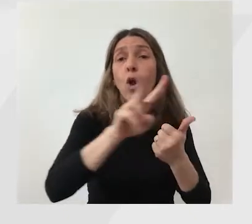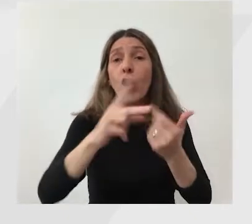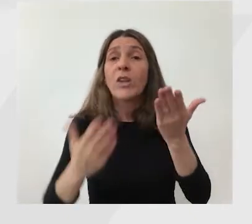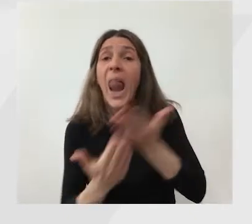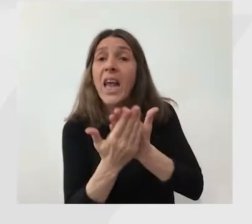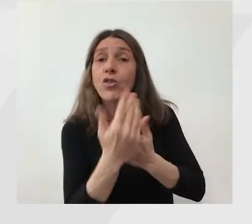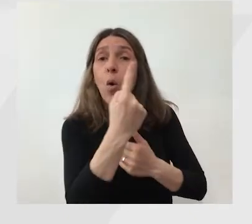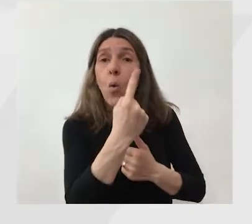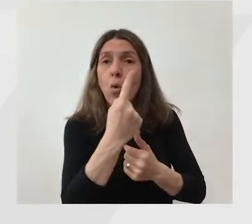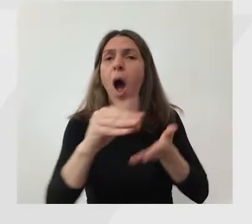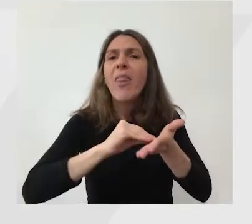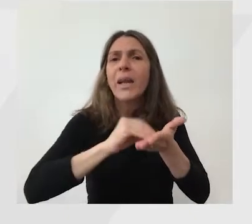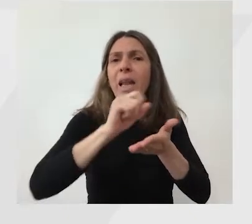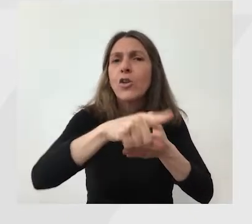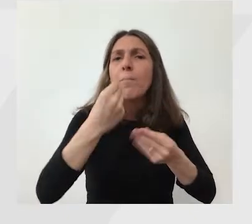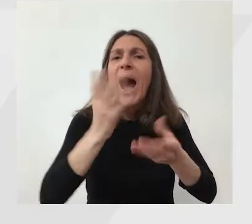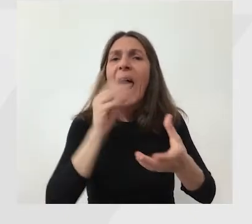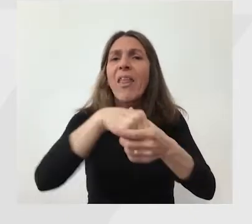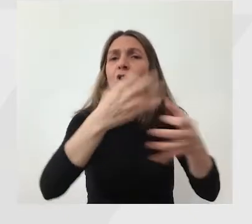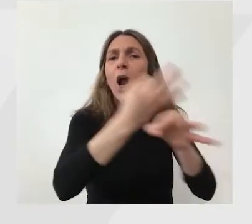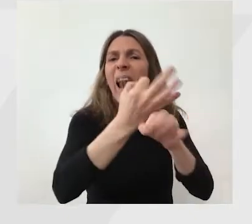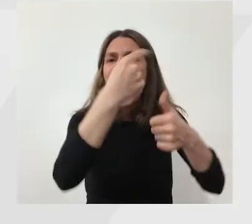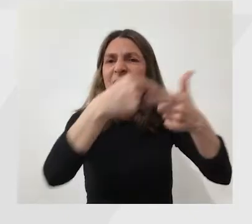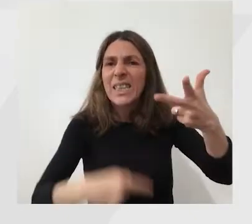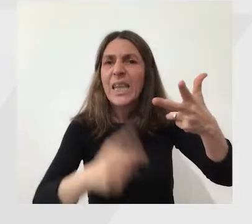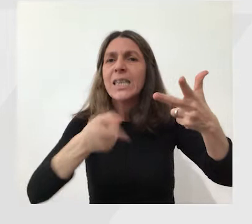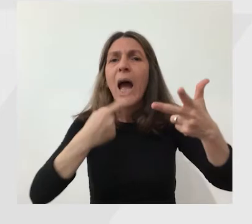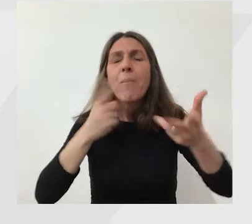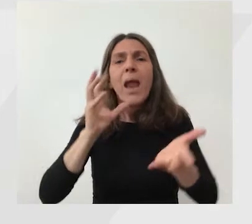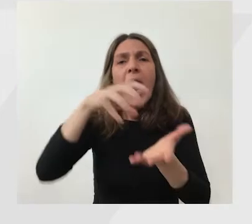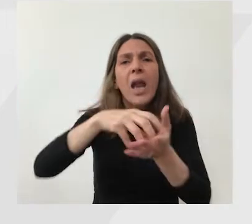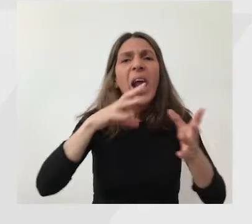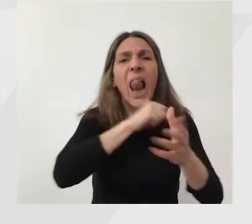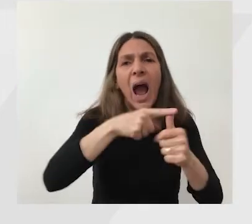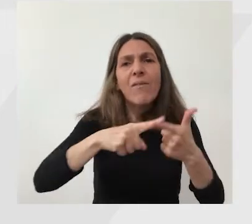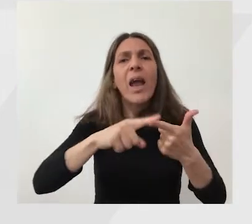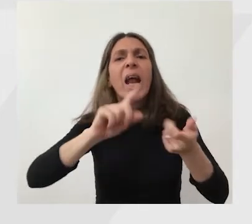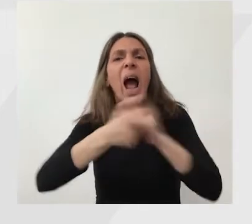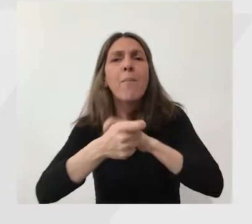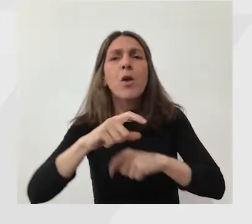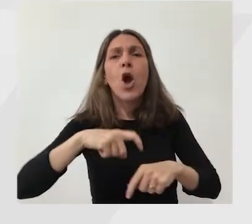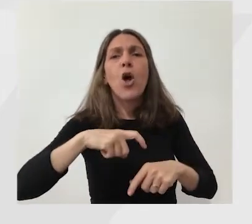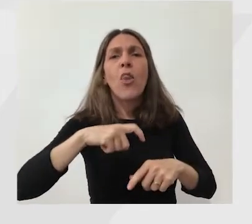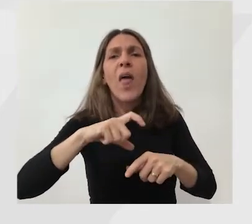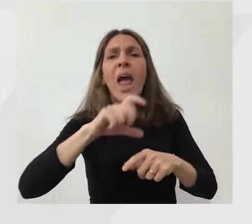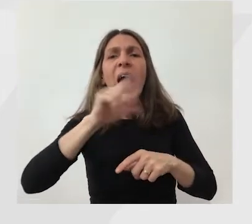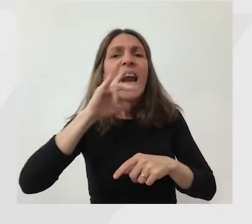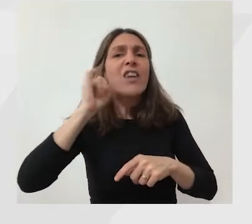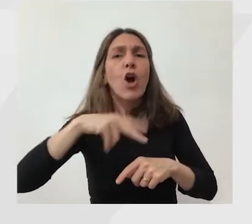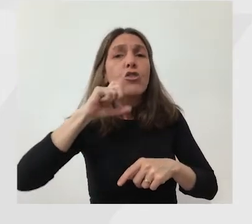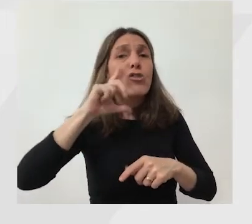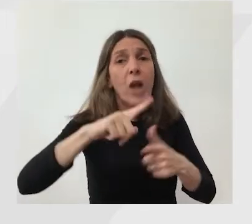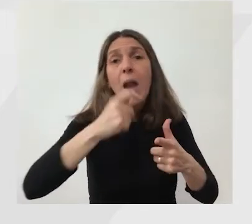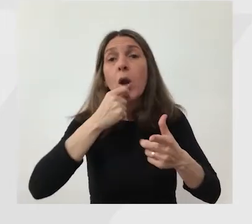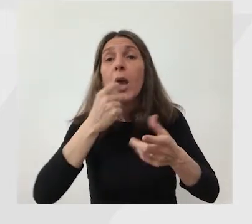anexos 1 y 2 anexo 1 descripción del procedimiento administrativo para la categorización cambio de sede prestación al